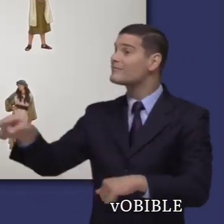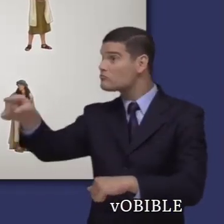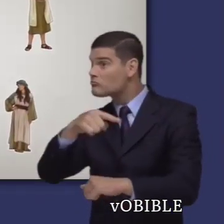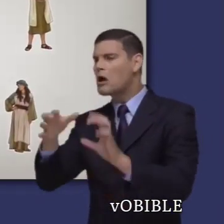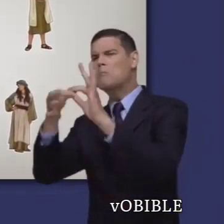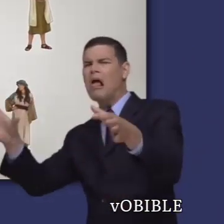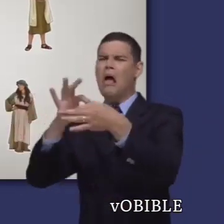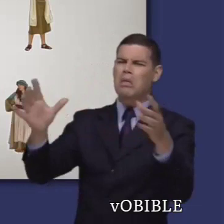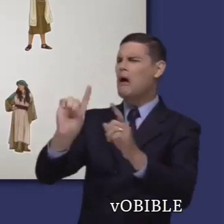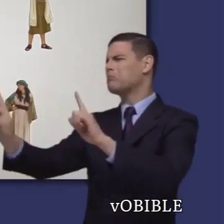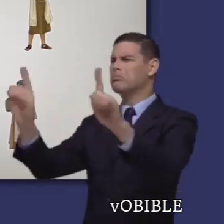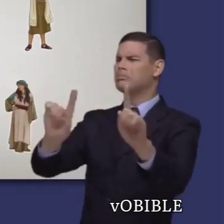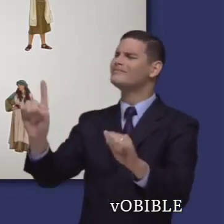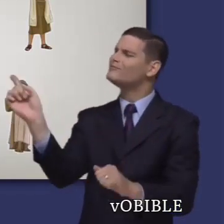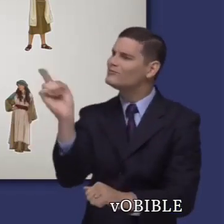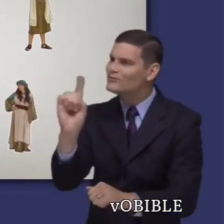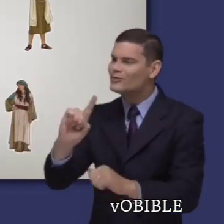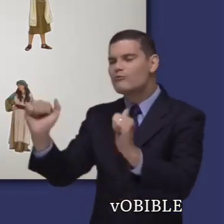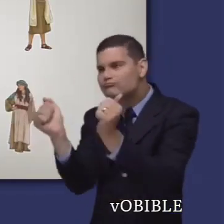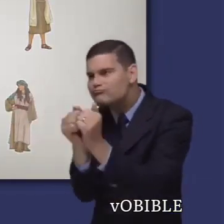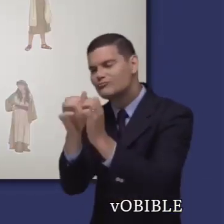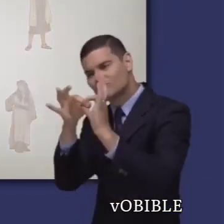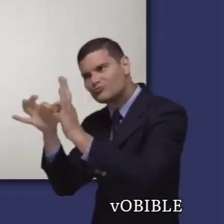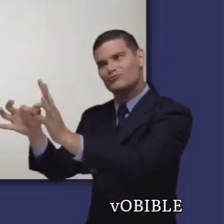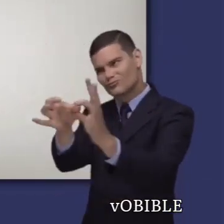los corintios y los anima a estar unidos.